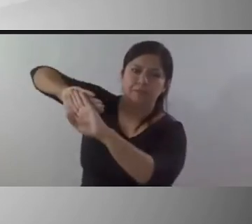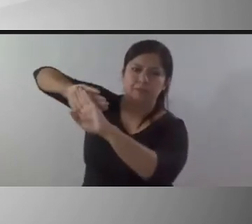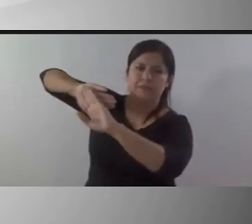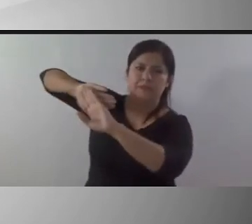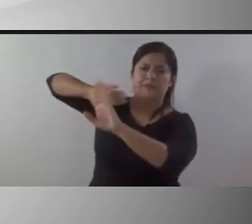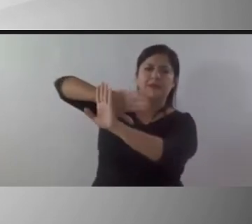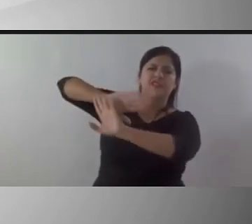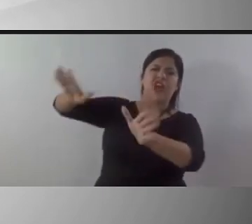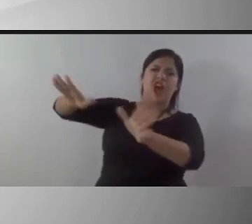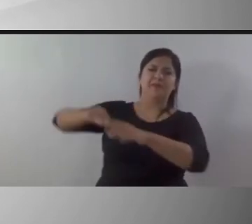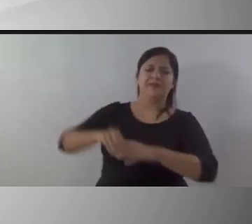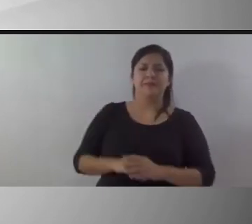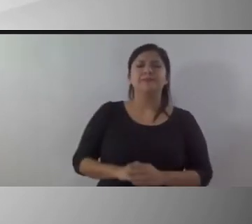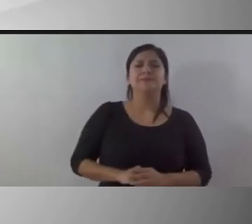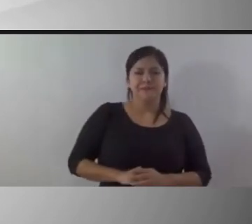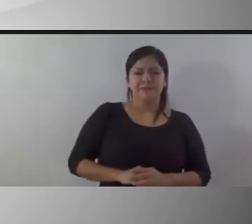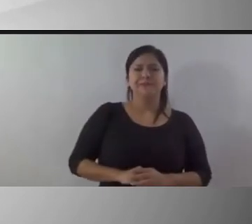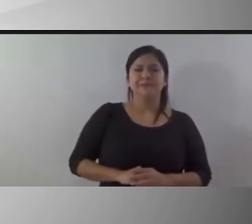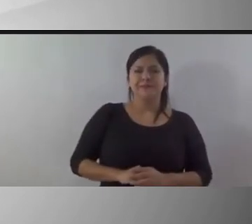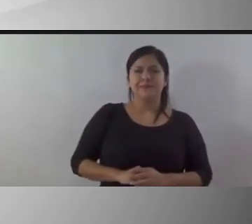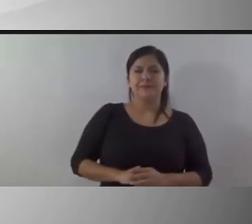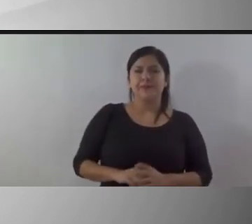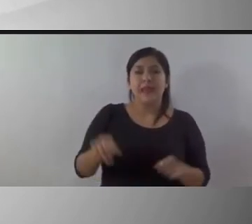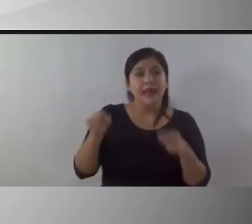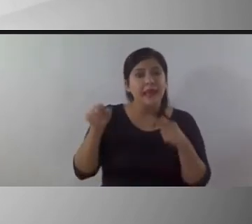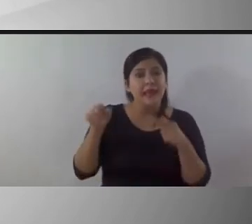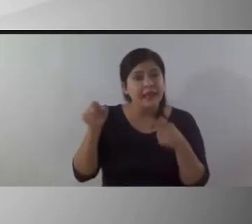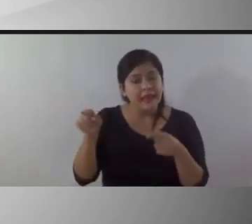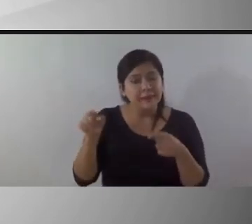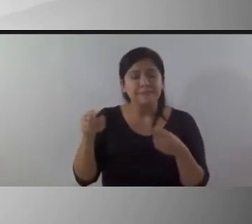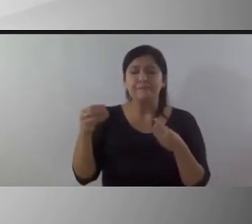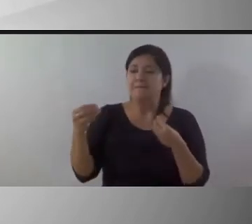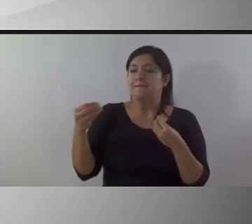se cuela muchas veces esta idea de que la medicina